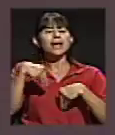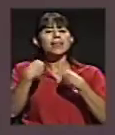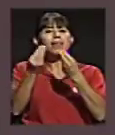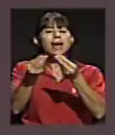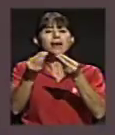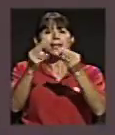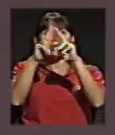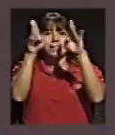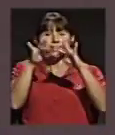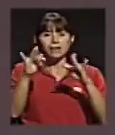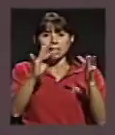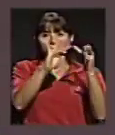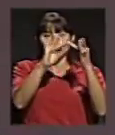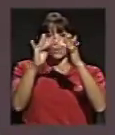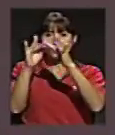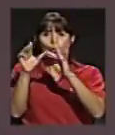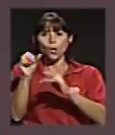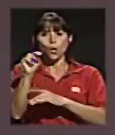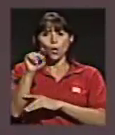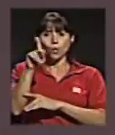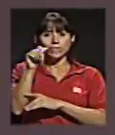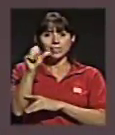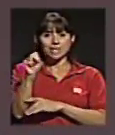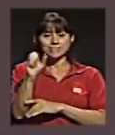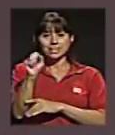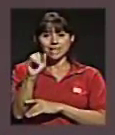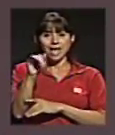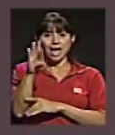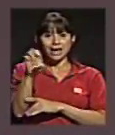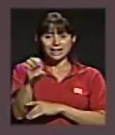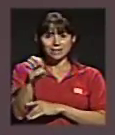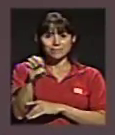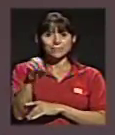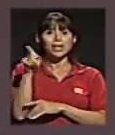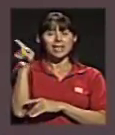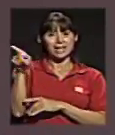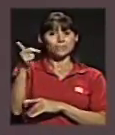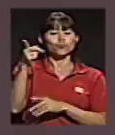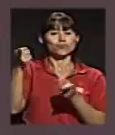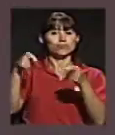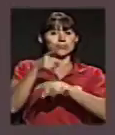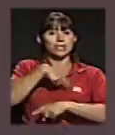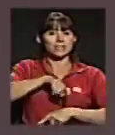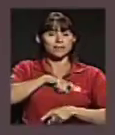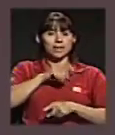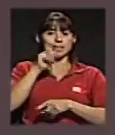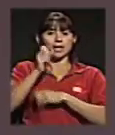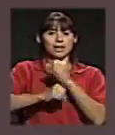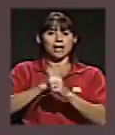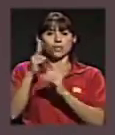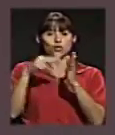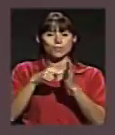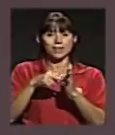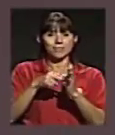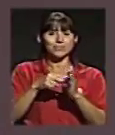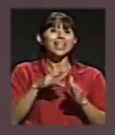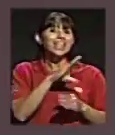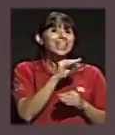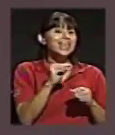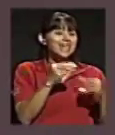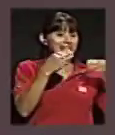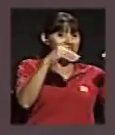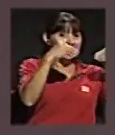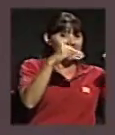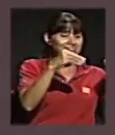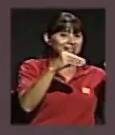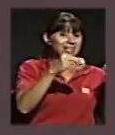de aire, que se llama esta tecnología en zonas rurales españolas. En el año 2000 surge y pues el Corte Inglés es socio fundador de